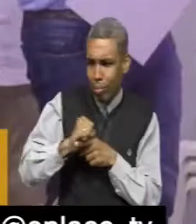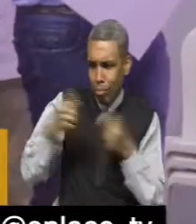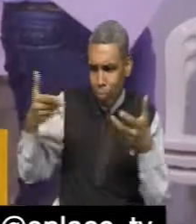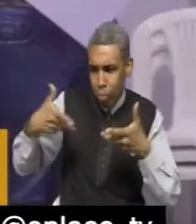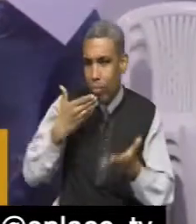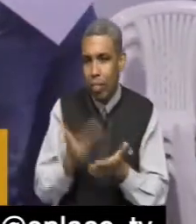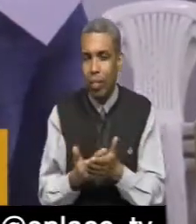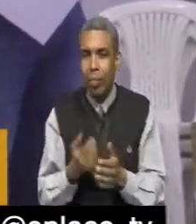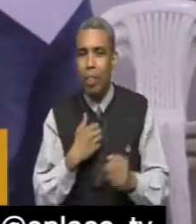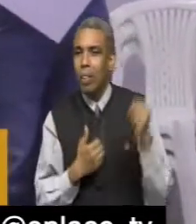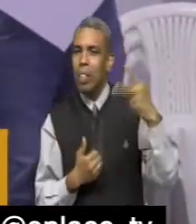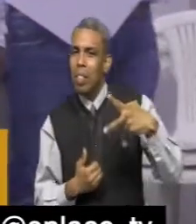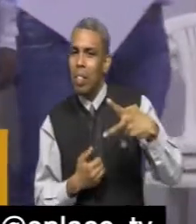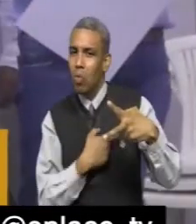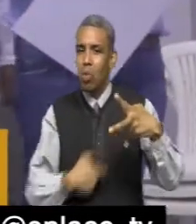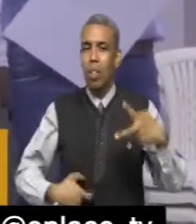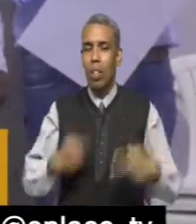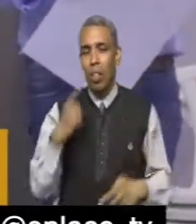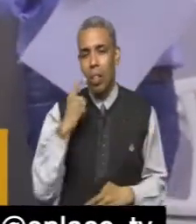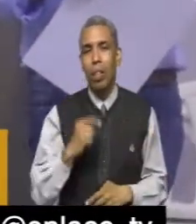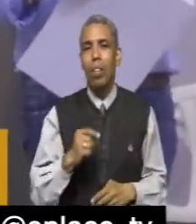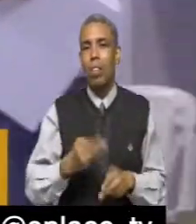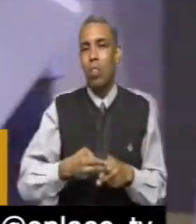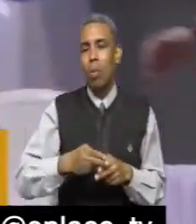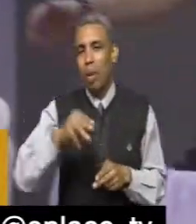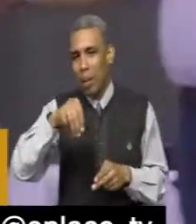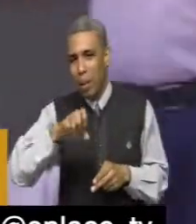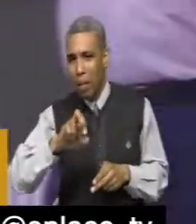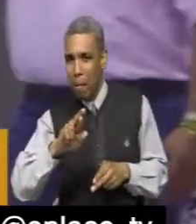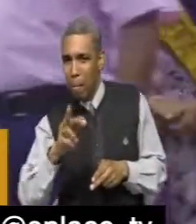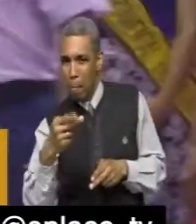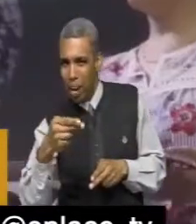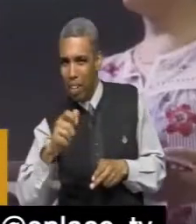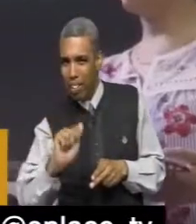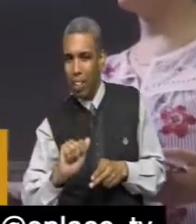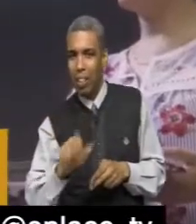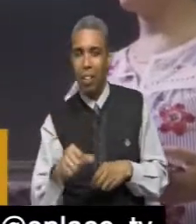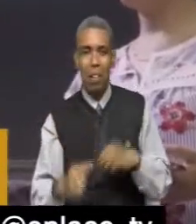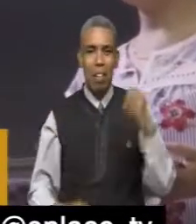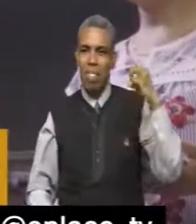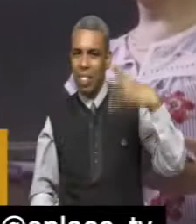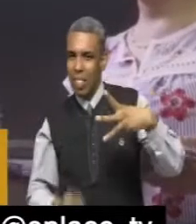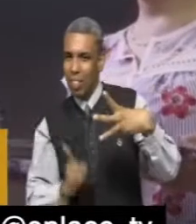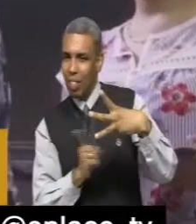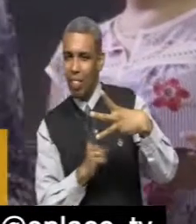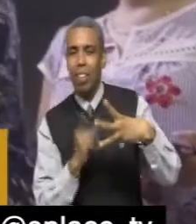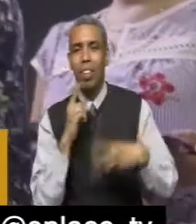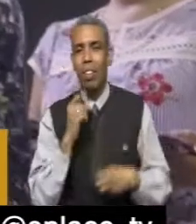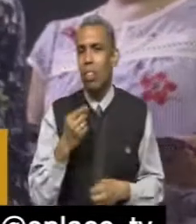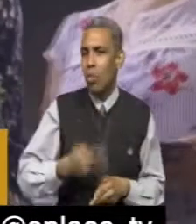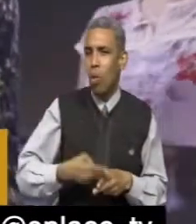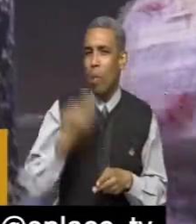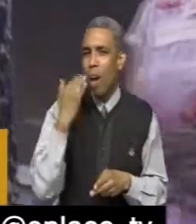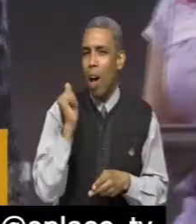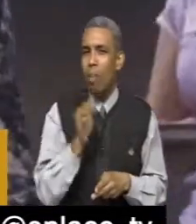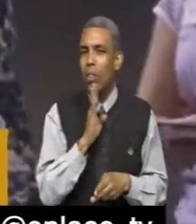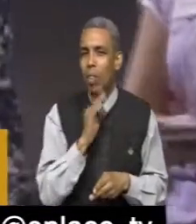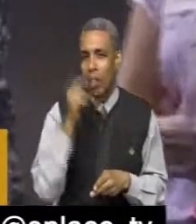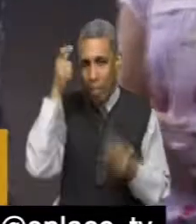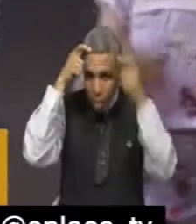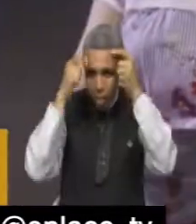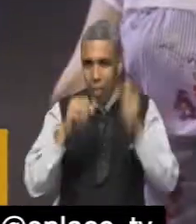como virreina Centro Vida Los Hijos de Dios, Marta Olga Jiménez. Primera princesa Centro Vida Mina del Paraíso, Luz Marina